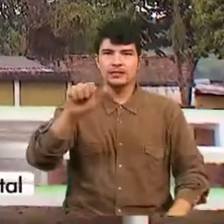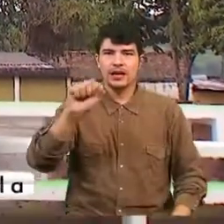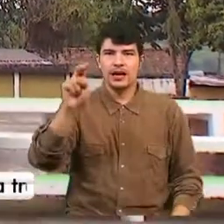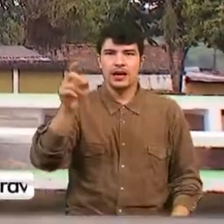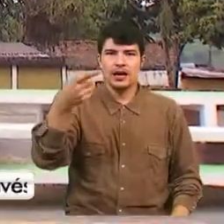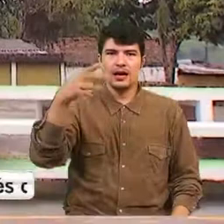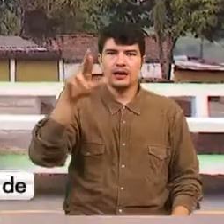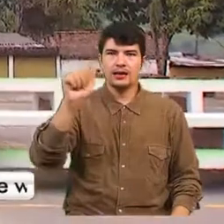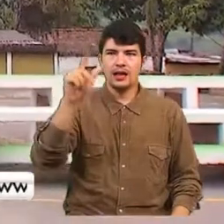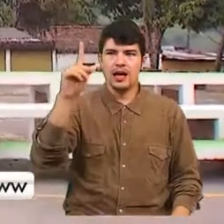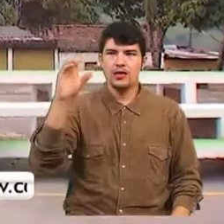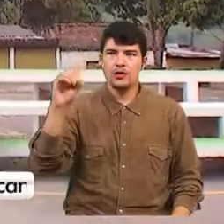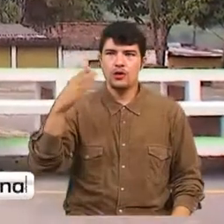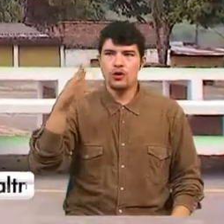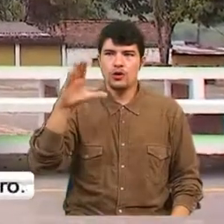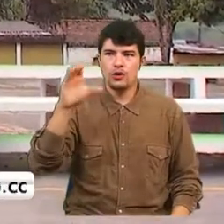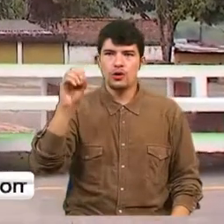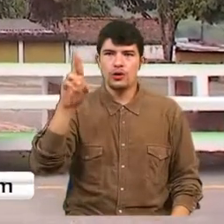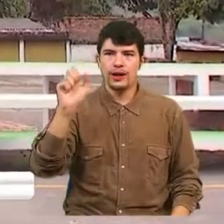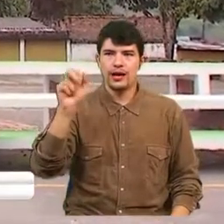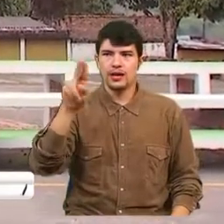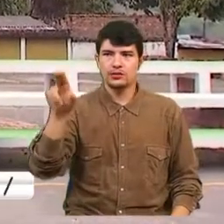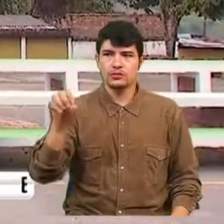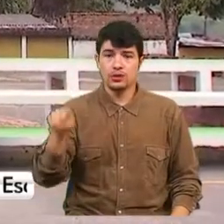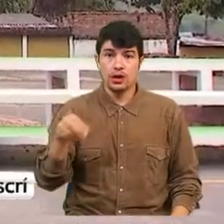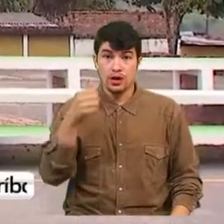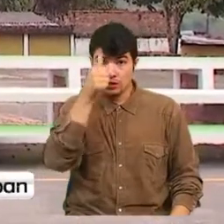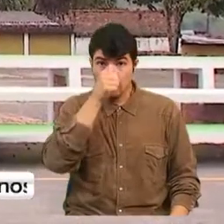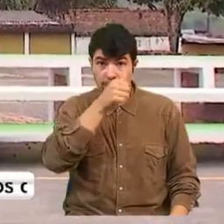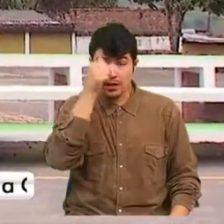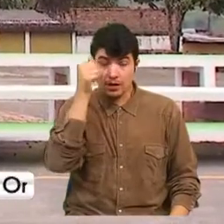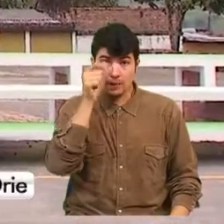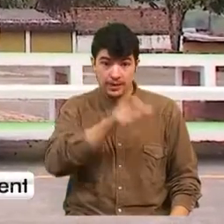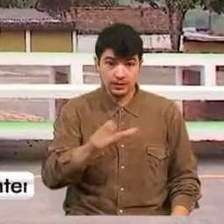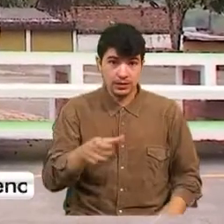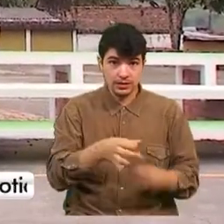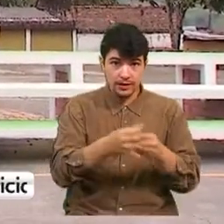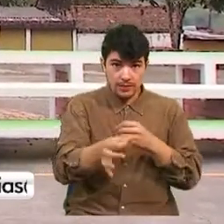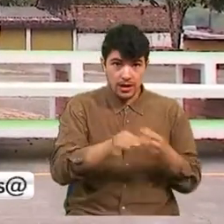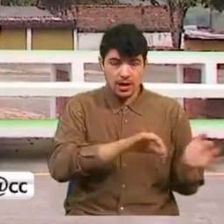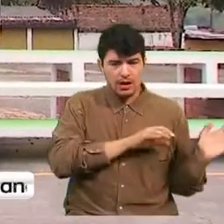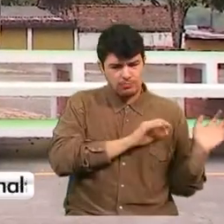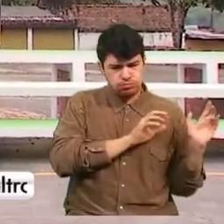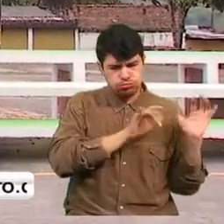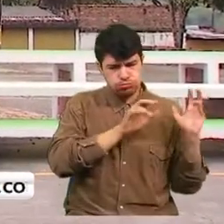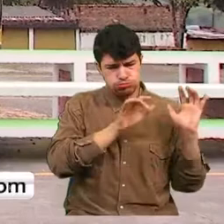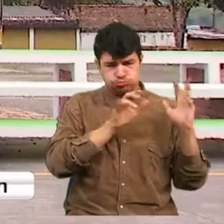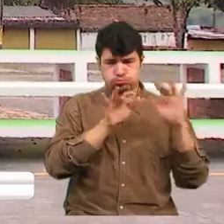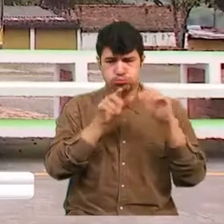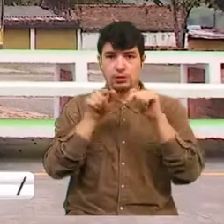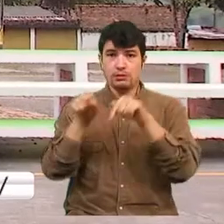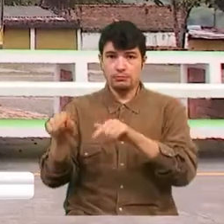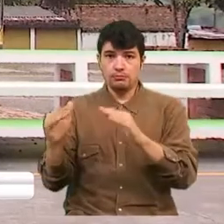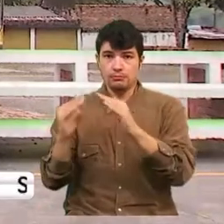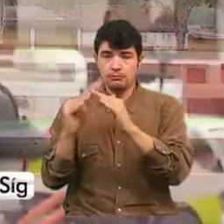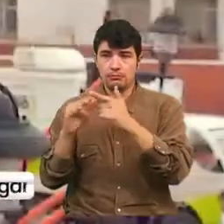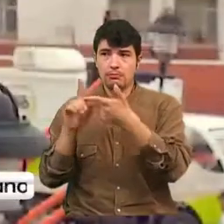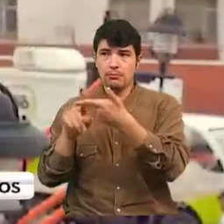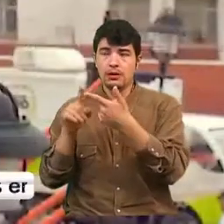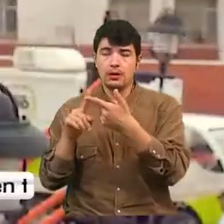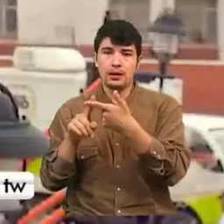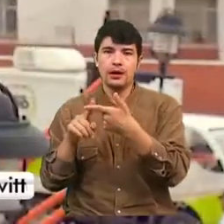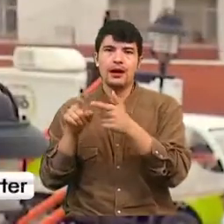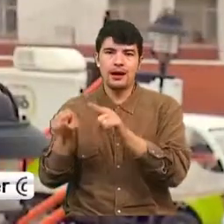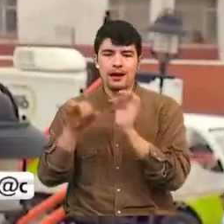donde domingo tras domingo, un día como hoy, todos los habitantes de Jesús María acuden a este importante recinto